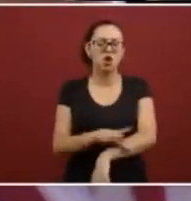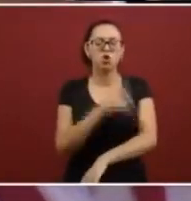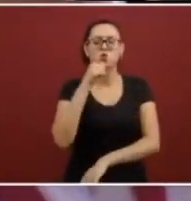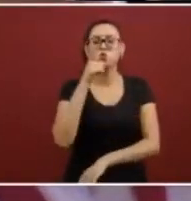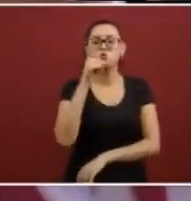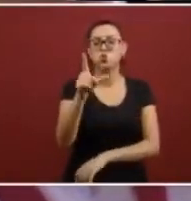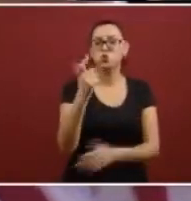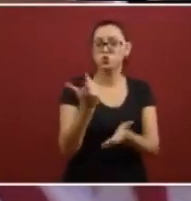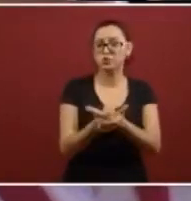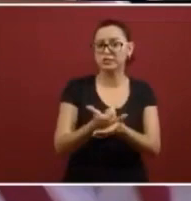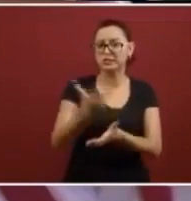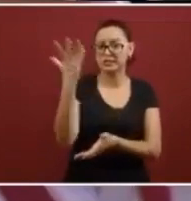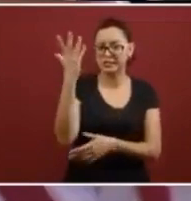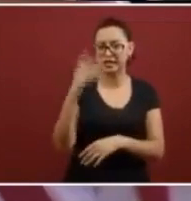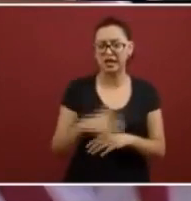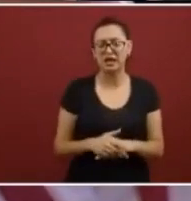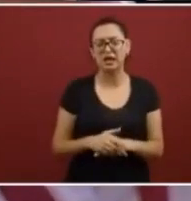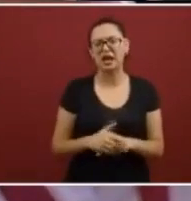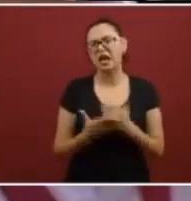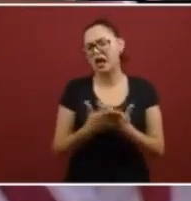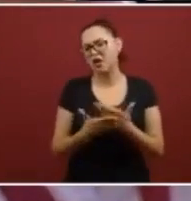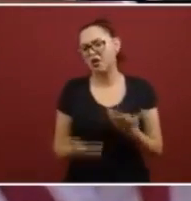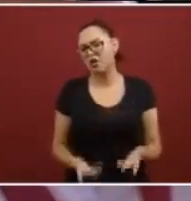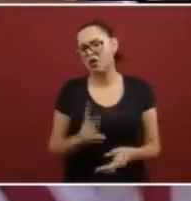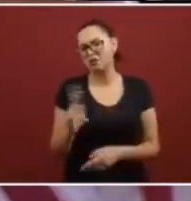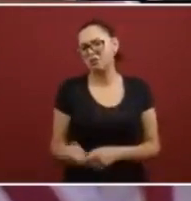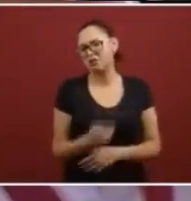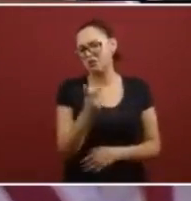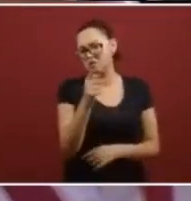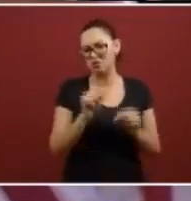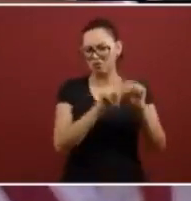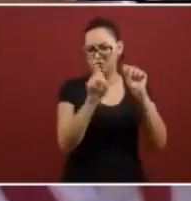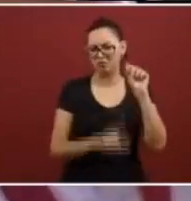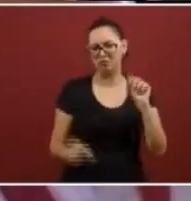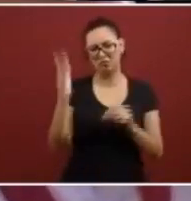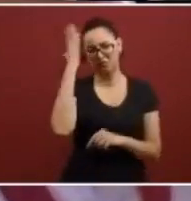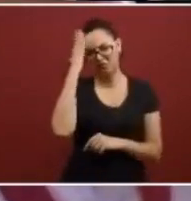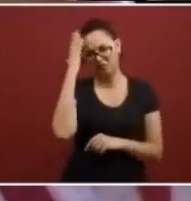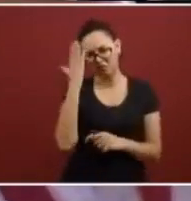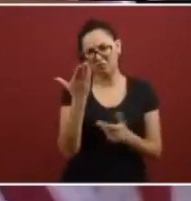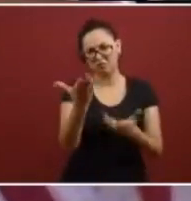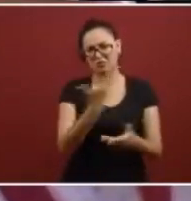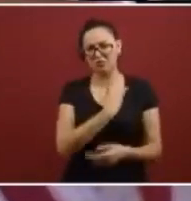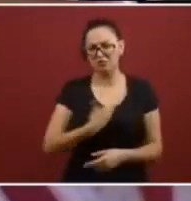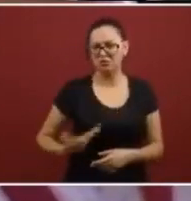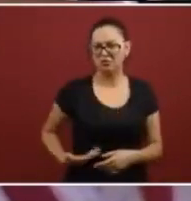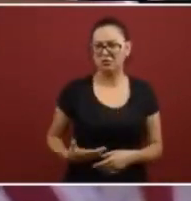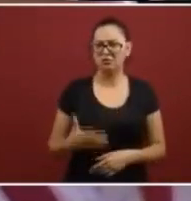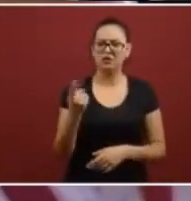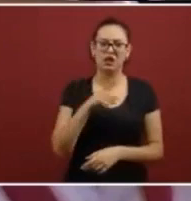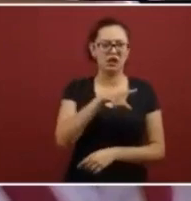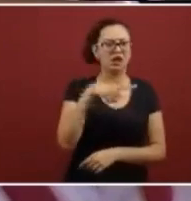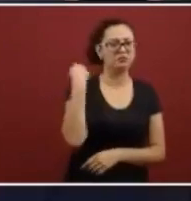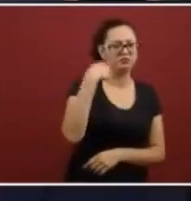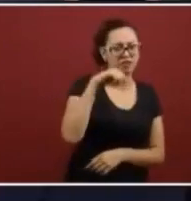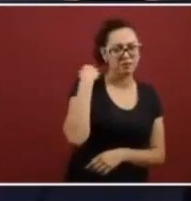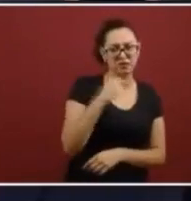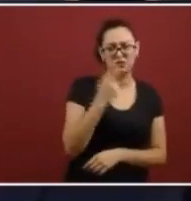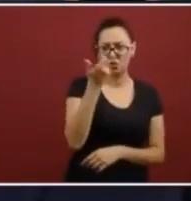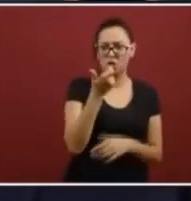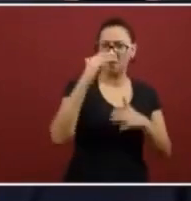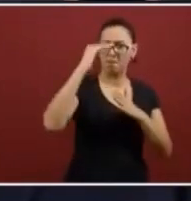worried about, cuestionan in si Veracruz, el they're gobierno worried de la about República the que usted tariffs encabeza that they bajará las have for tarifas eléctricas electronic. como ocurrió en el estado de